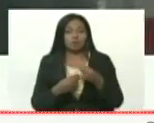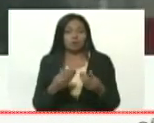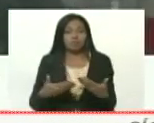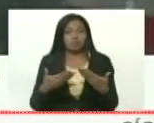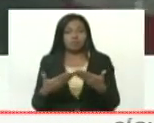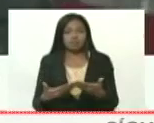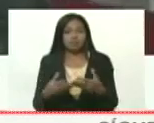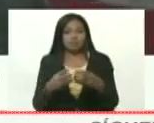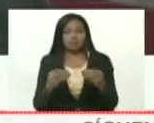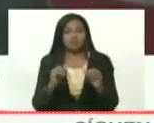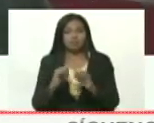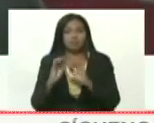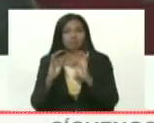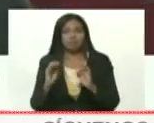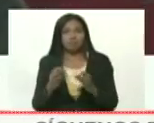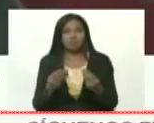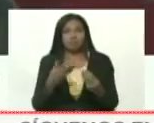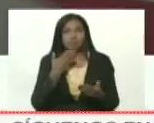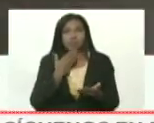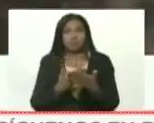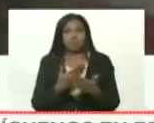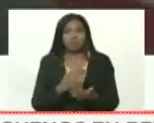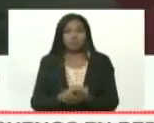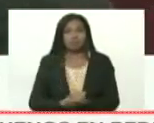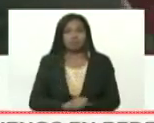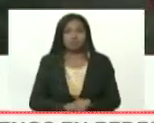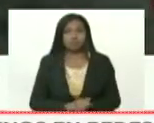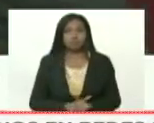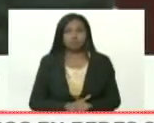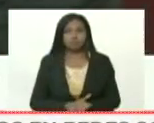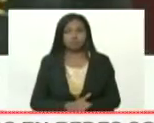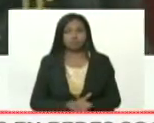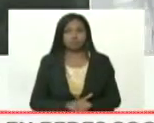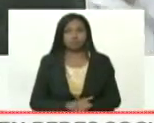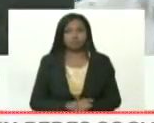de todo esto. Bueno, muchas gracias. En este momento.